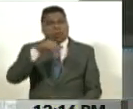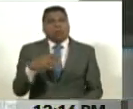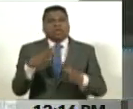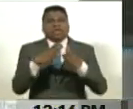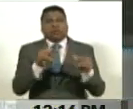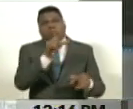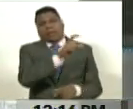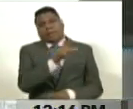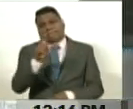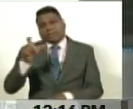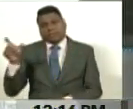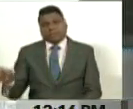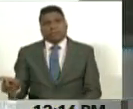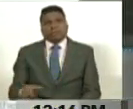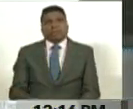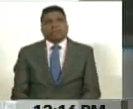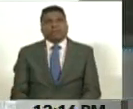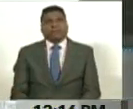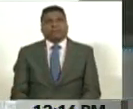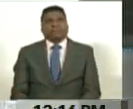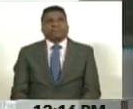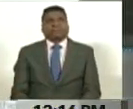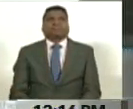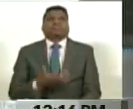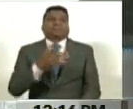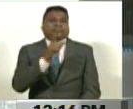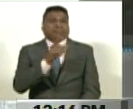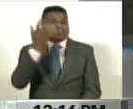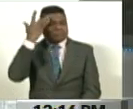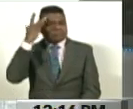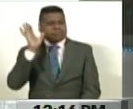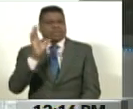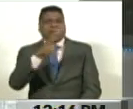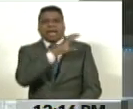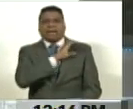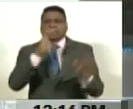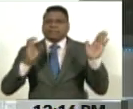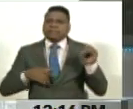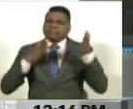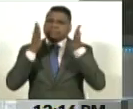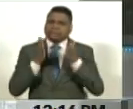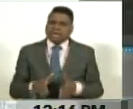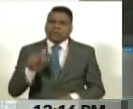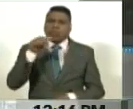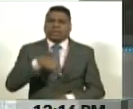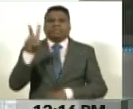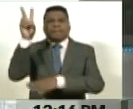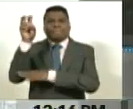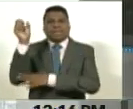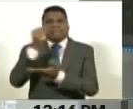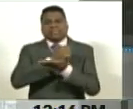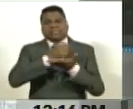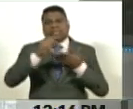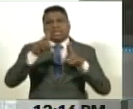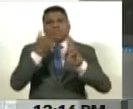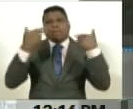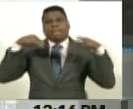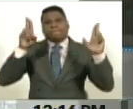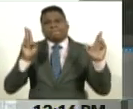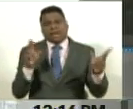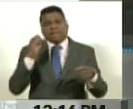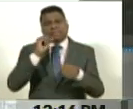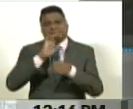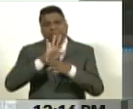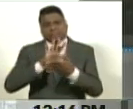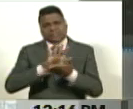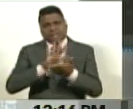que nuestro quienes creemos profundamente en el cristianismo, podamos desarrollar este Viernes Santo en paz y en tranquilidad en función de las